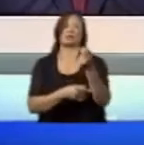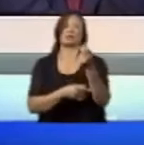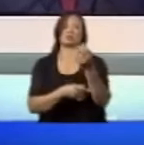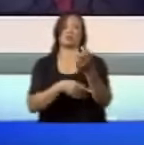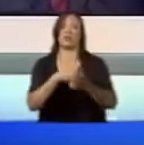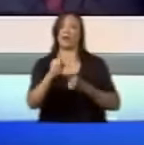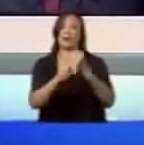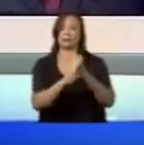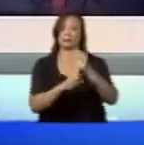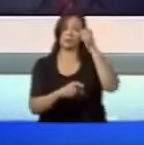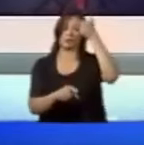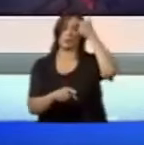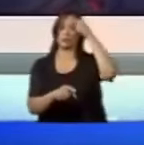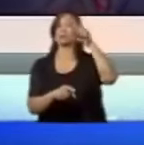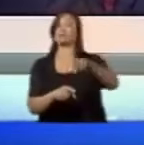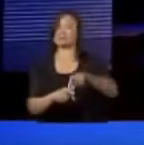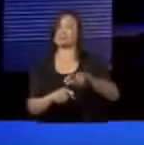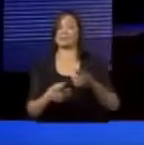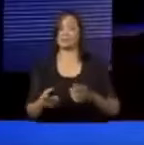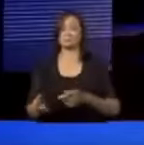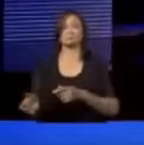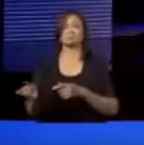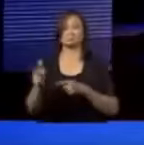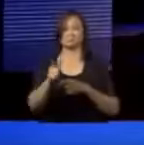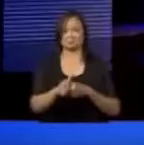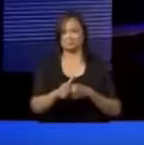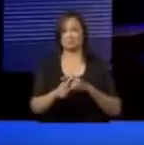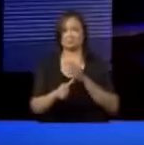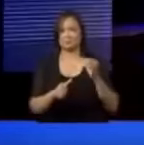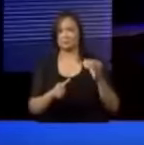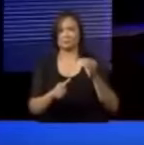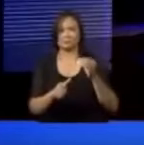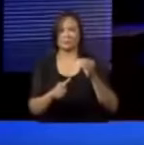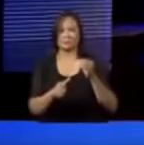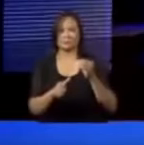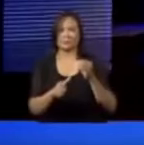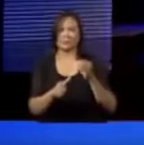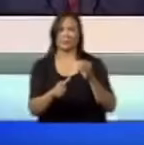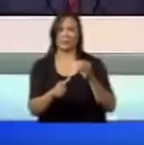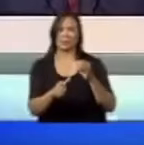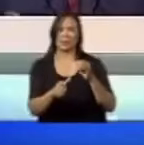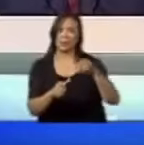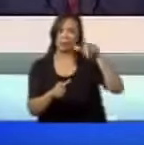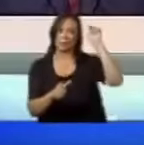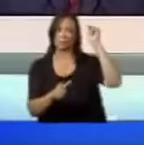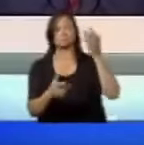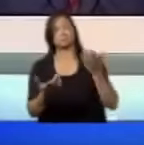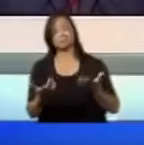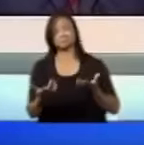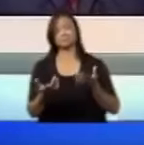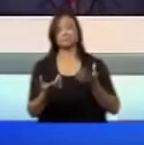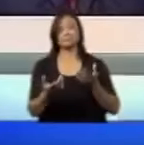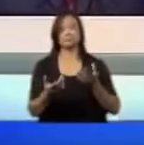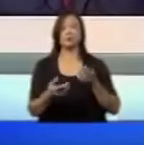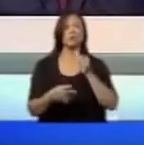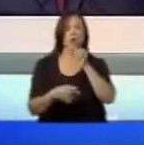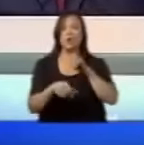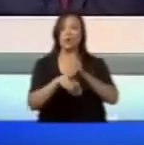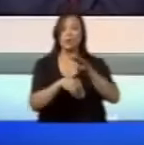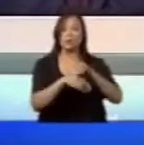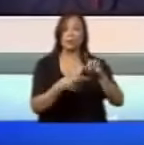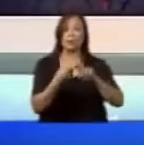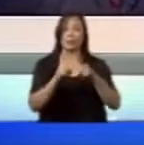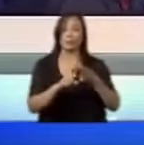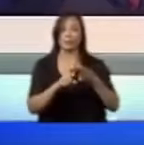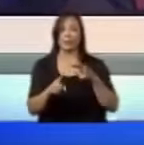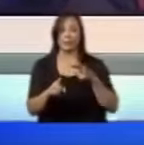años de gobierno. El candidato Abinader también tiene su derecho a réplica. Mira, no sería bueno ni le recomiendo a los